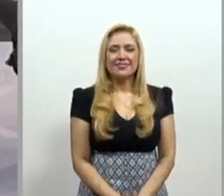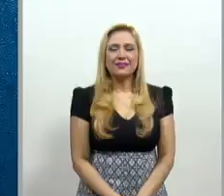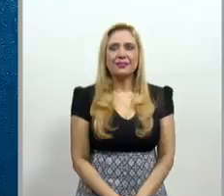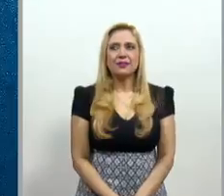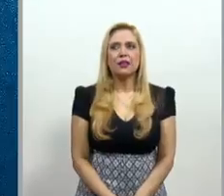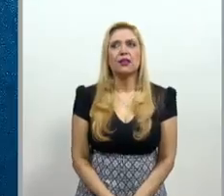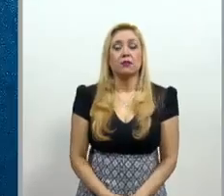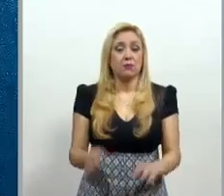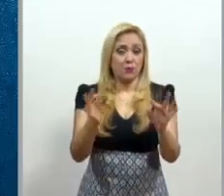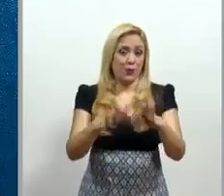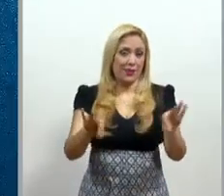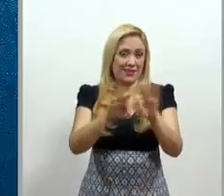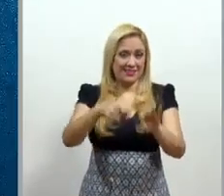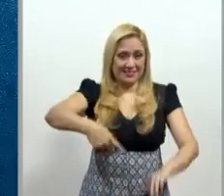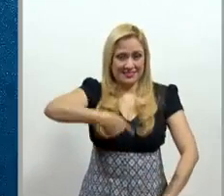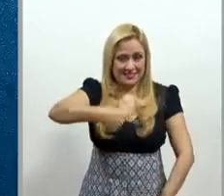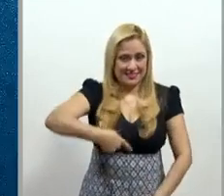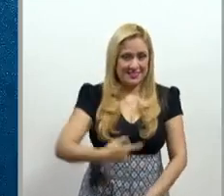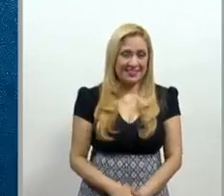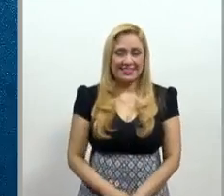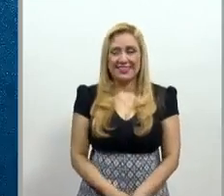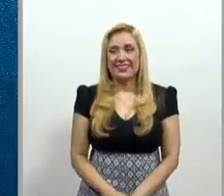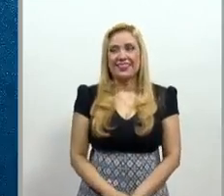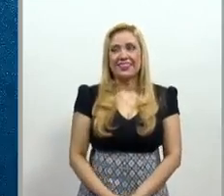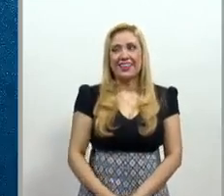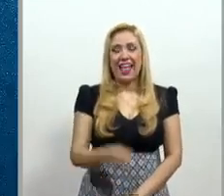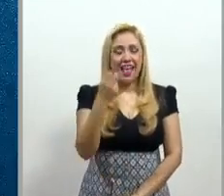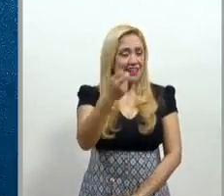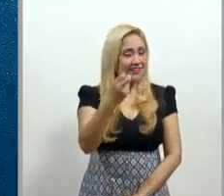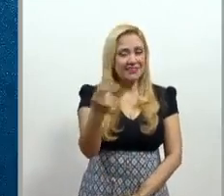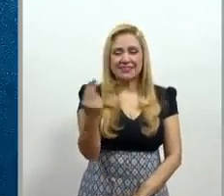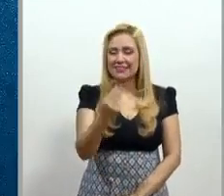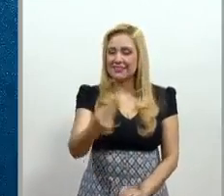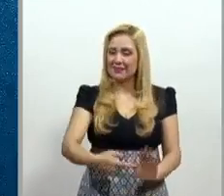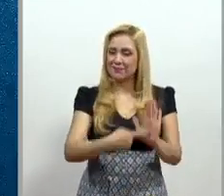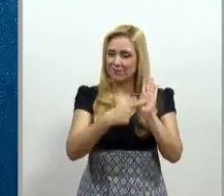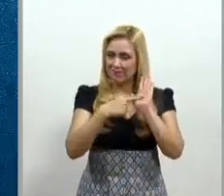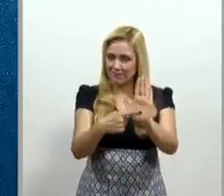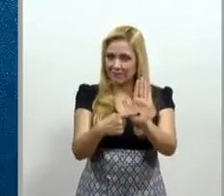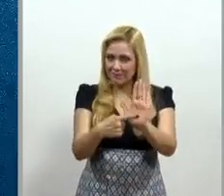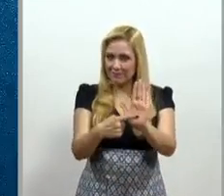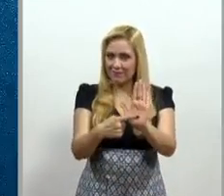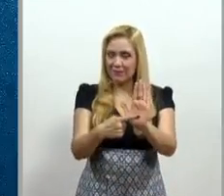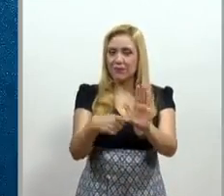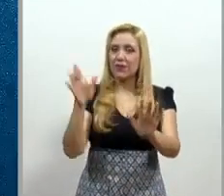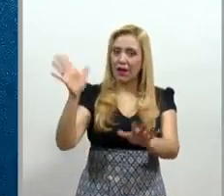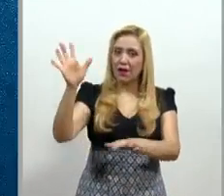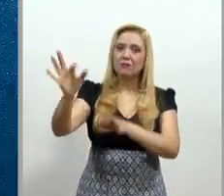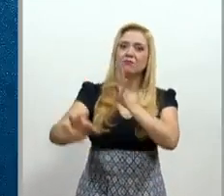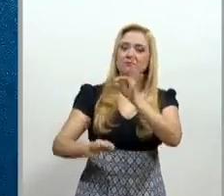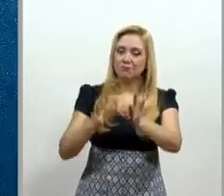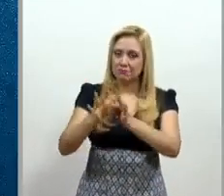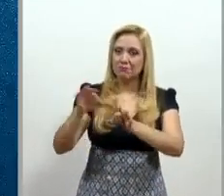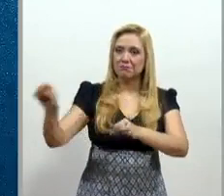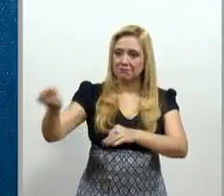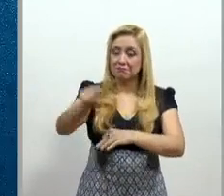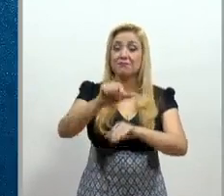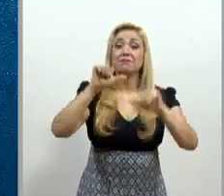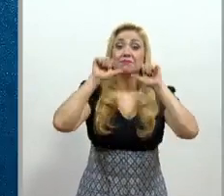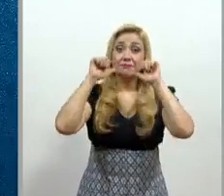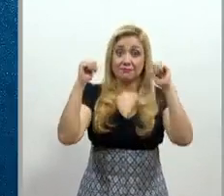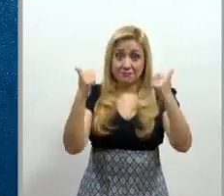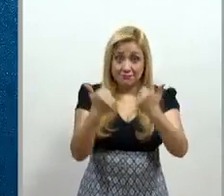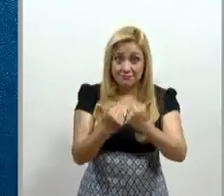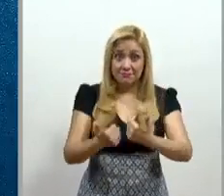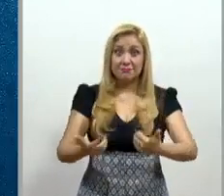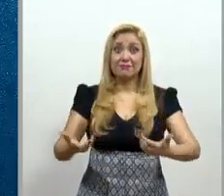Muy importante esta pregunta porque yo creo que es preciso resaltar el rol que han cumplido las organizaciones de la sociedad